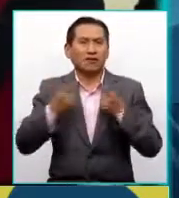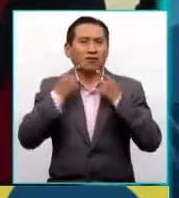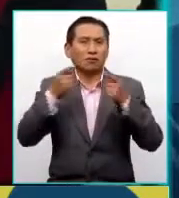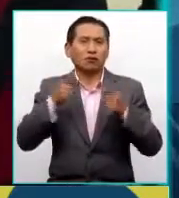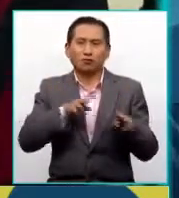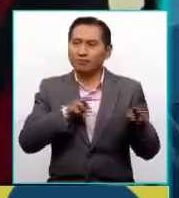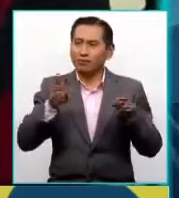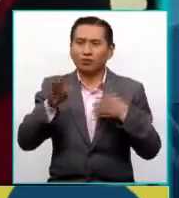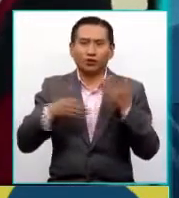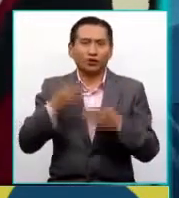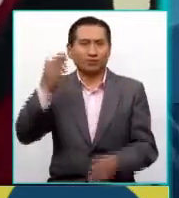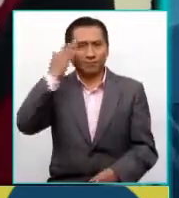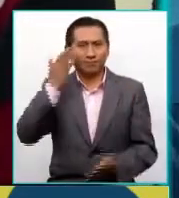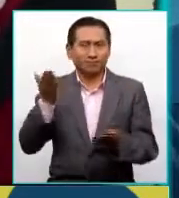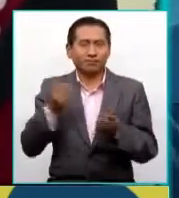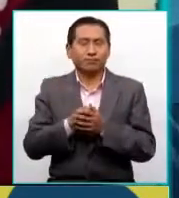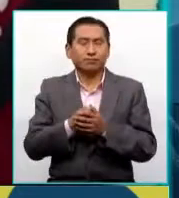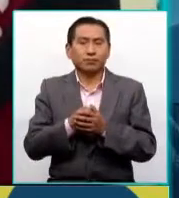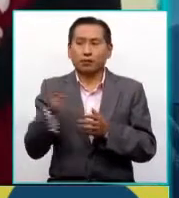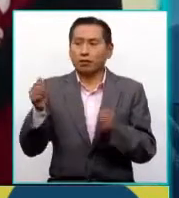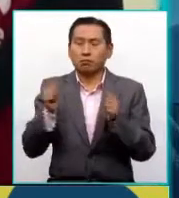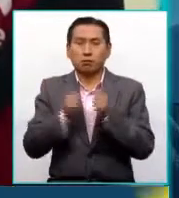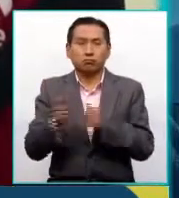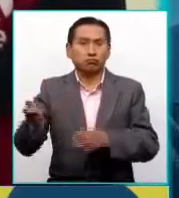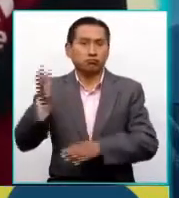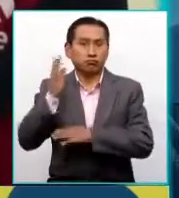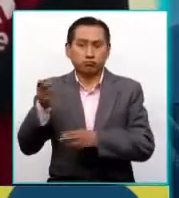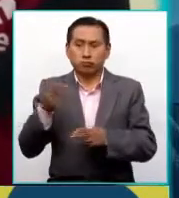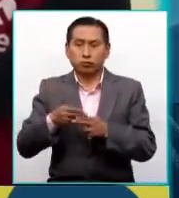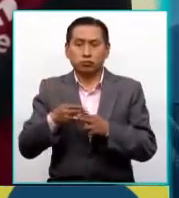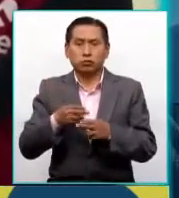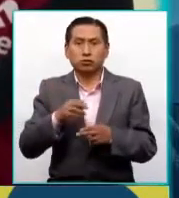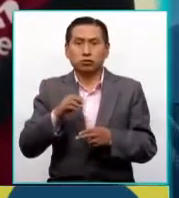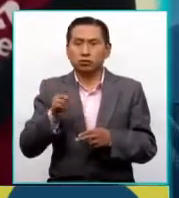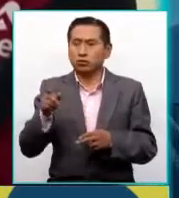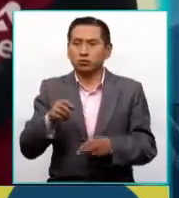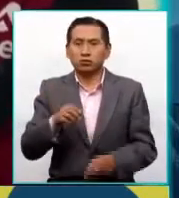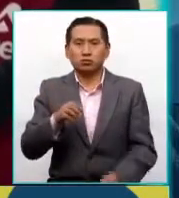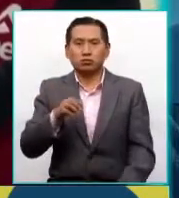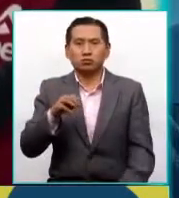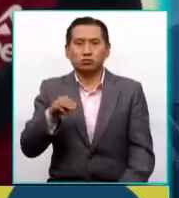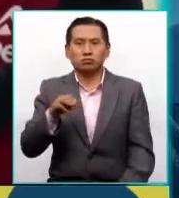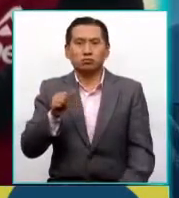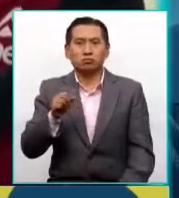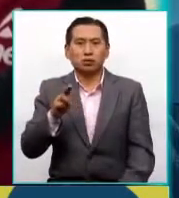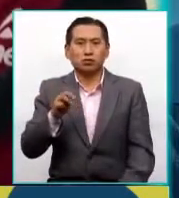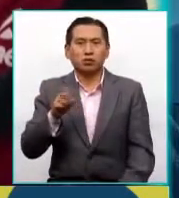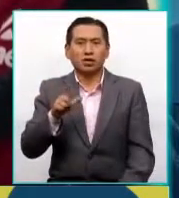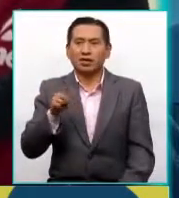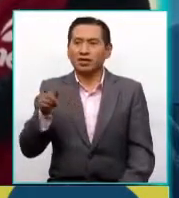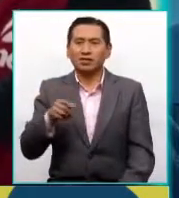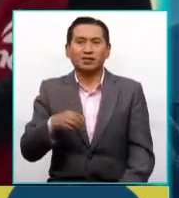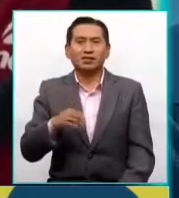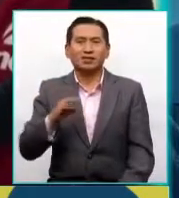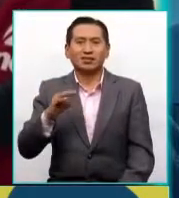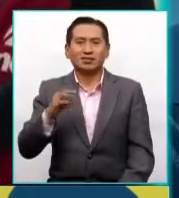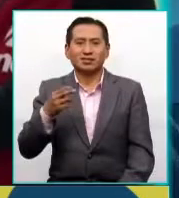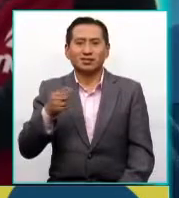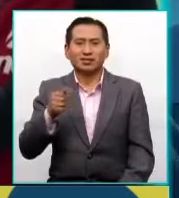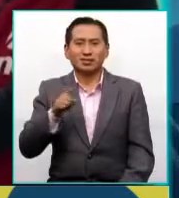lo conocemos. Asimismo, nos va a acompañar Juan Manuel Monroy Chazarreta, el Papirri, la lectura